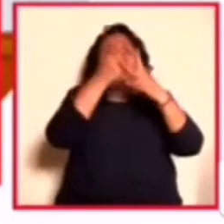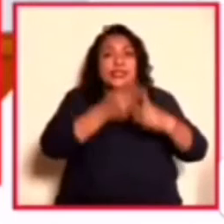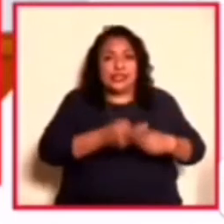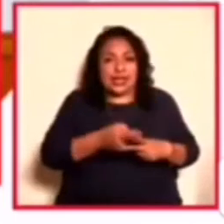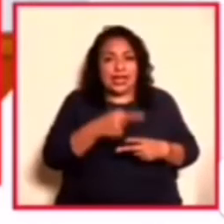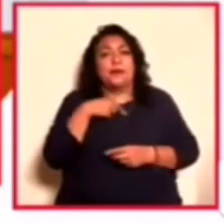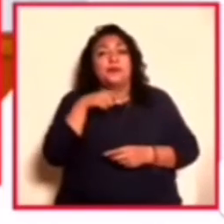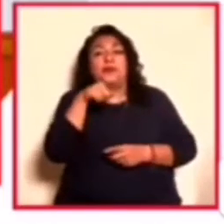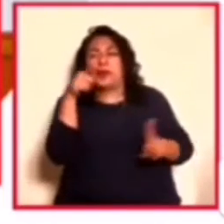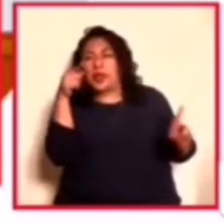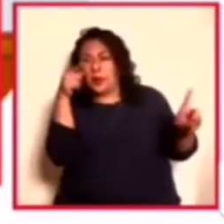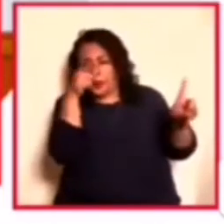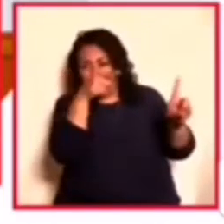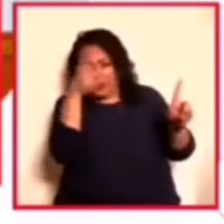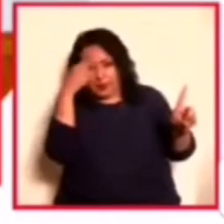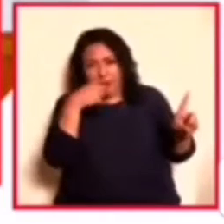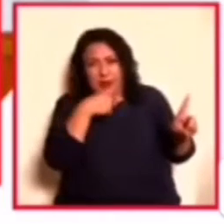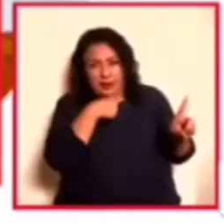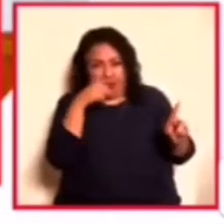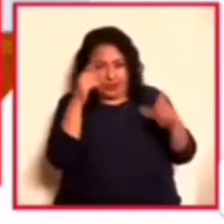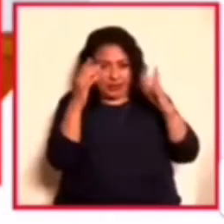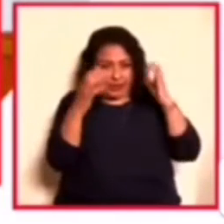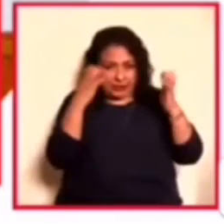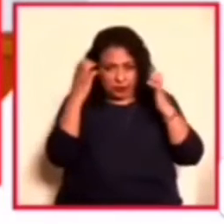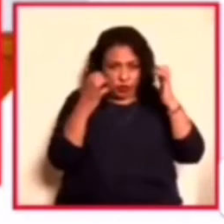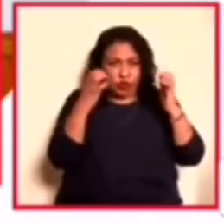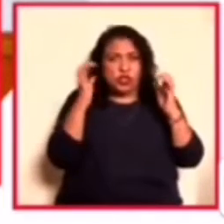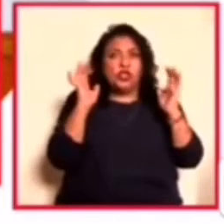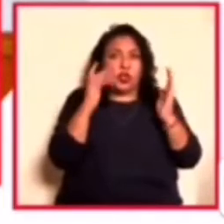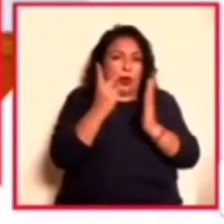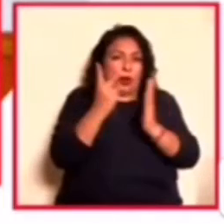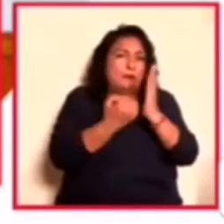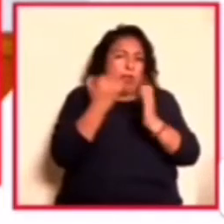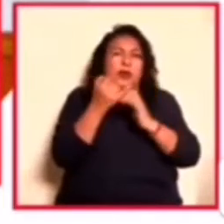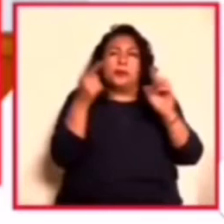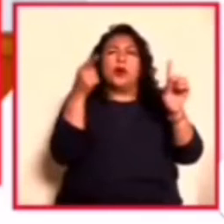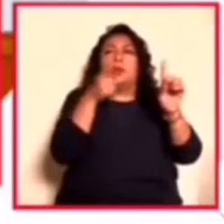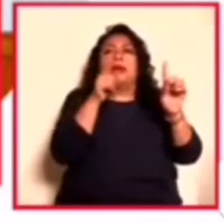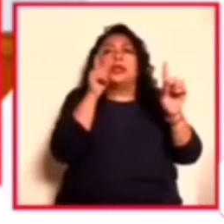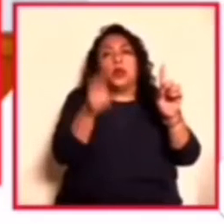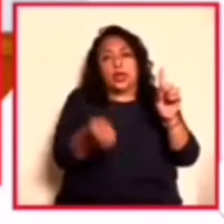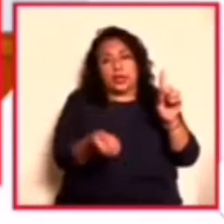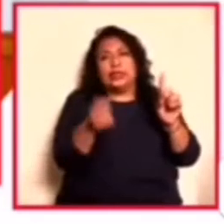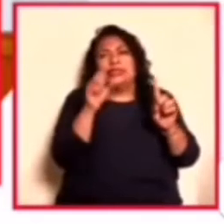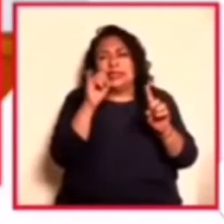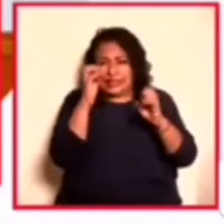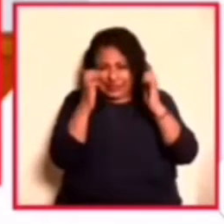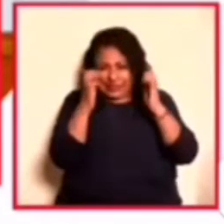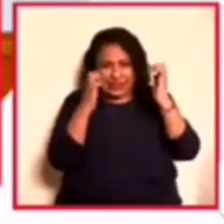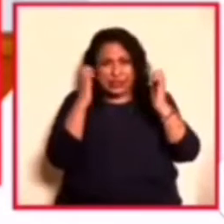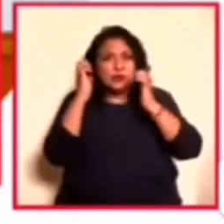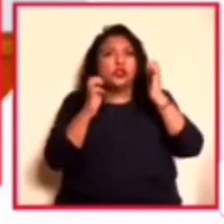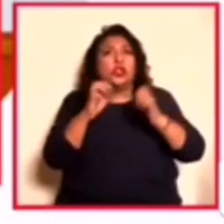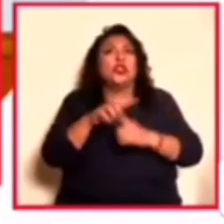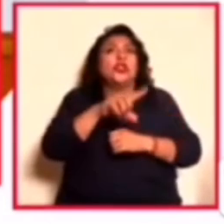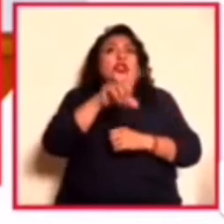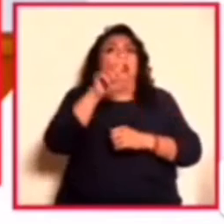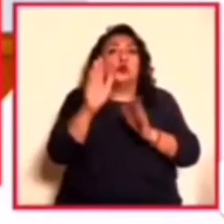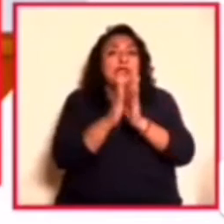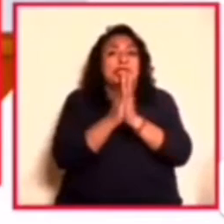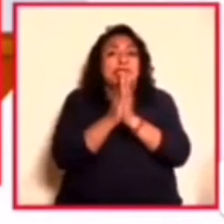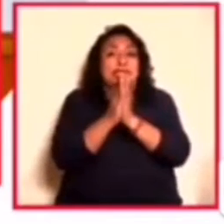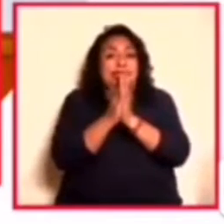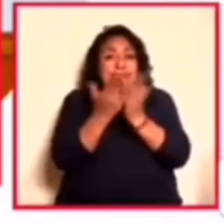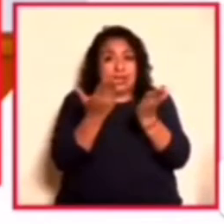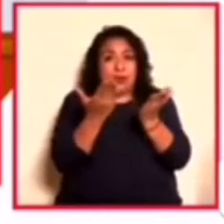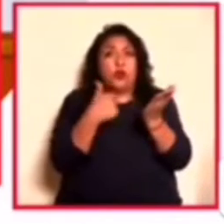objetivo de para mí de esta exposición proyecto la exposición posteriormente un libro